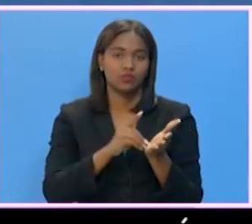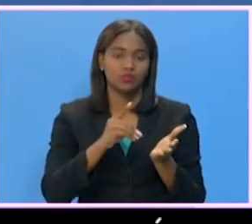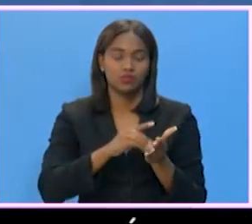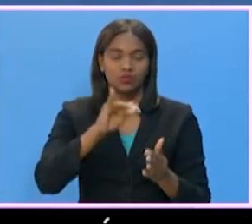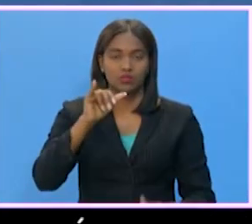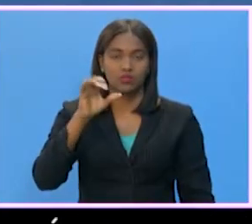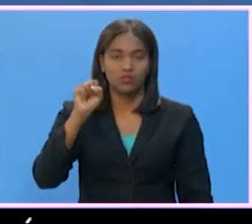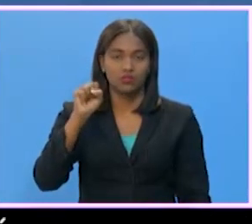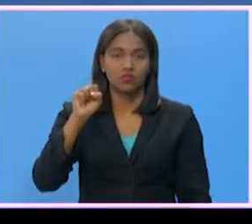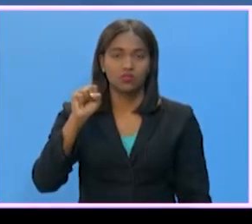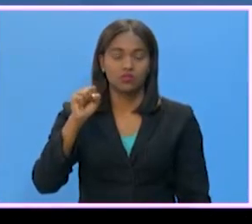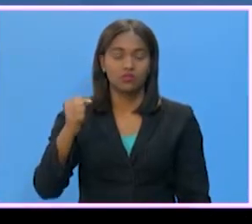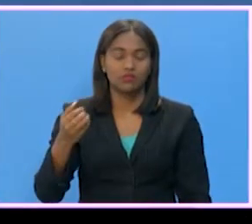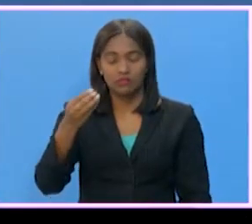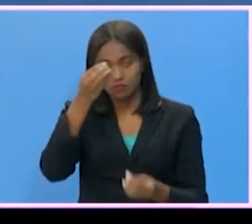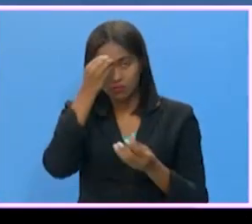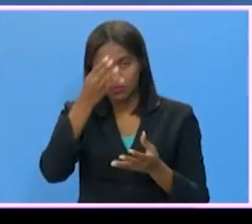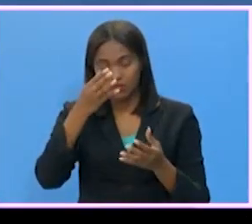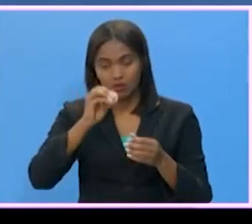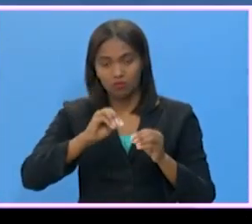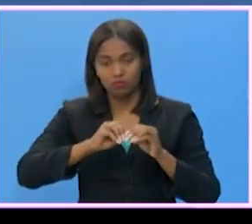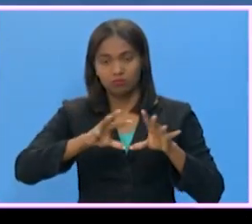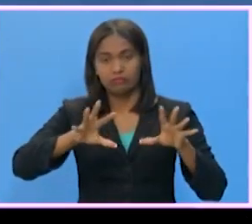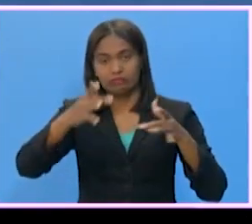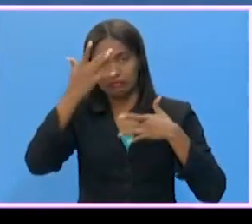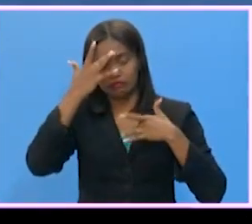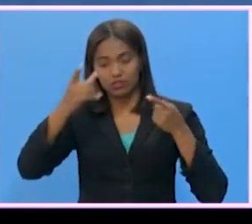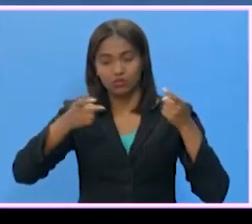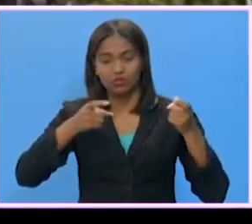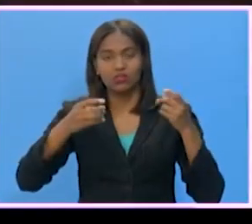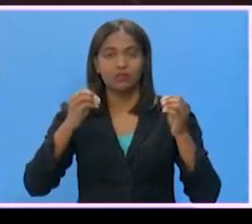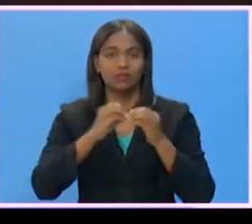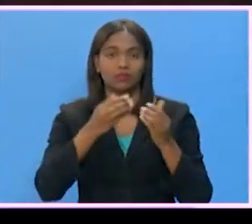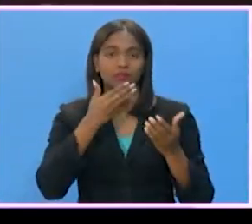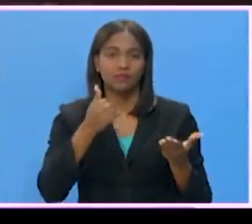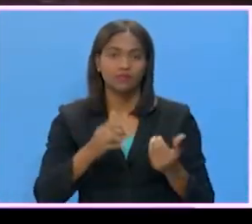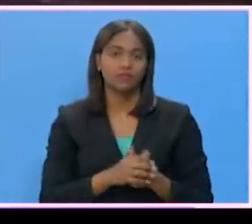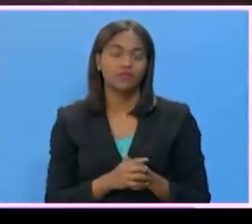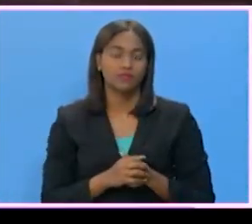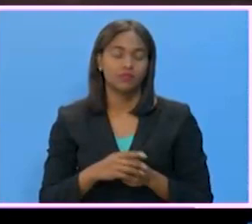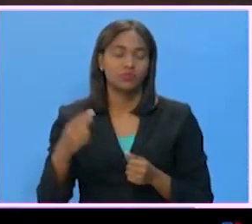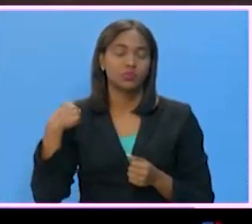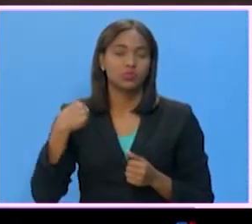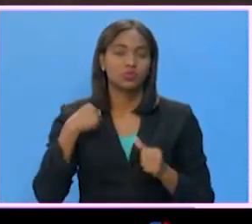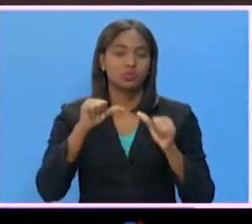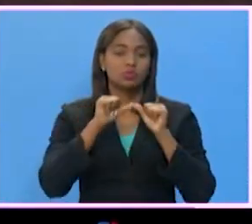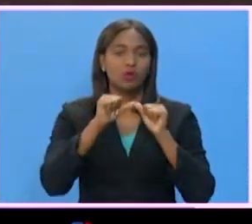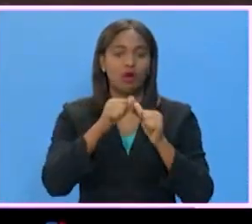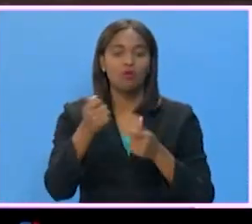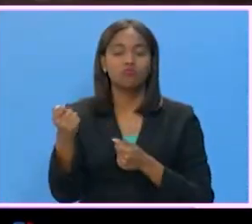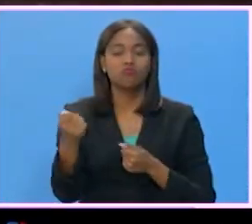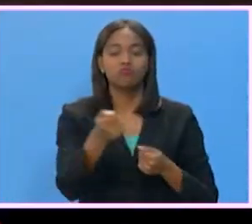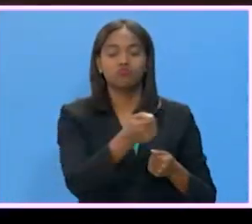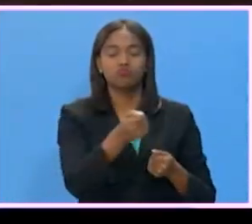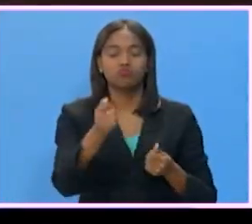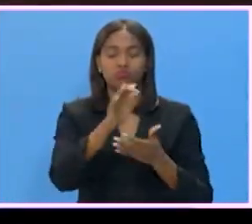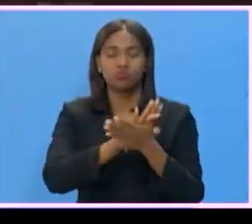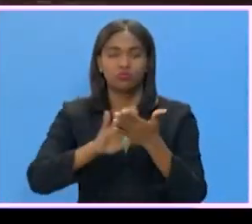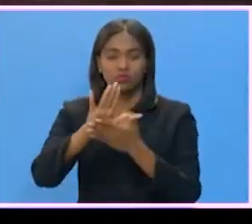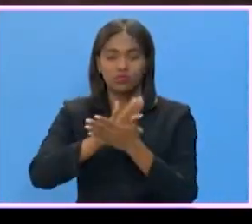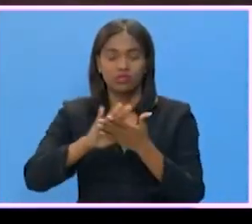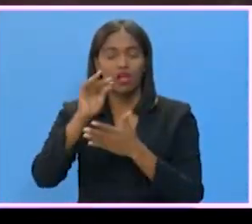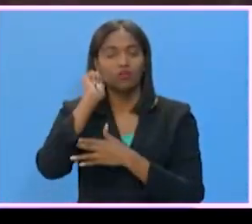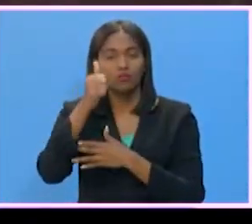Jesús Suardí, quien garantizó que el brote está controlado. Estamos tomando, seguimos fumigando día a